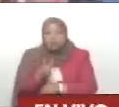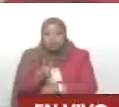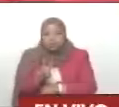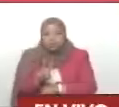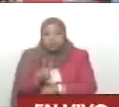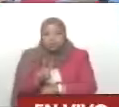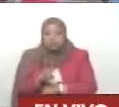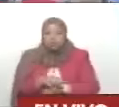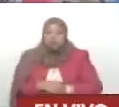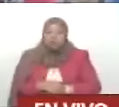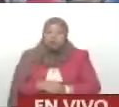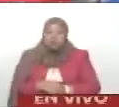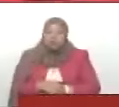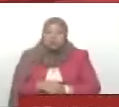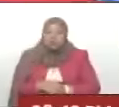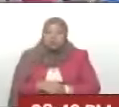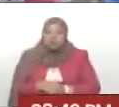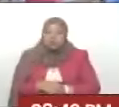Radio Bemba.